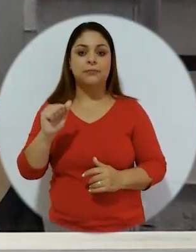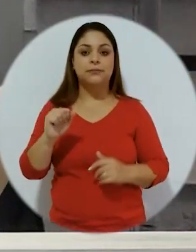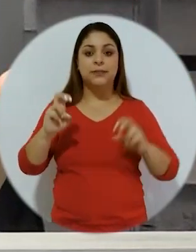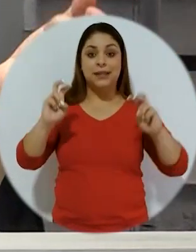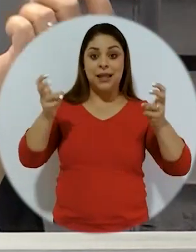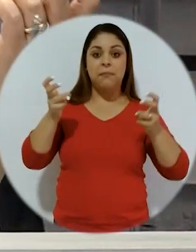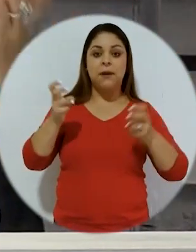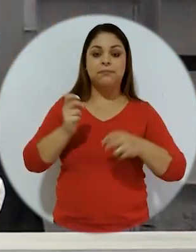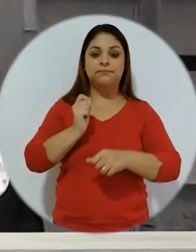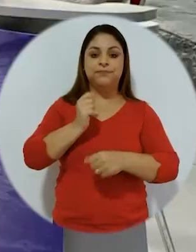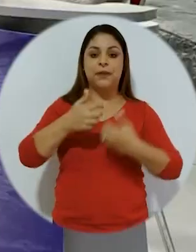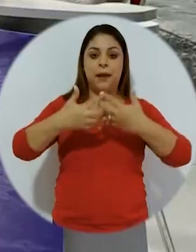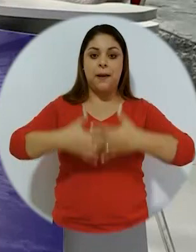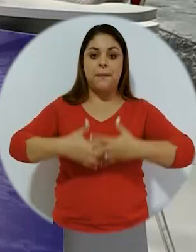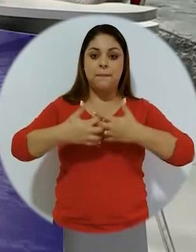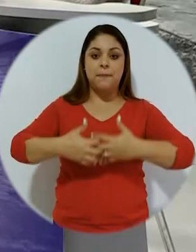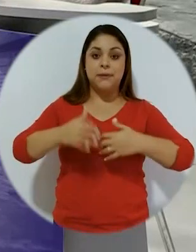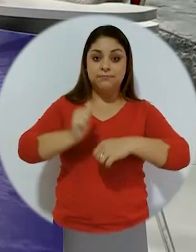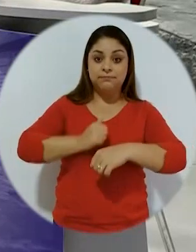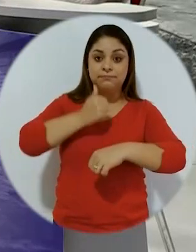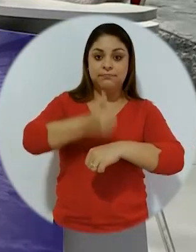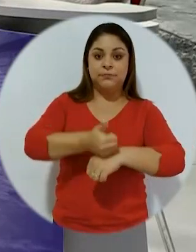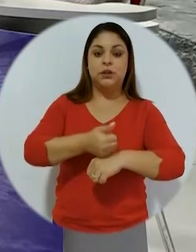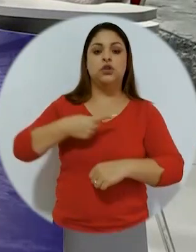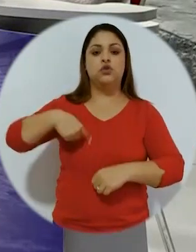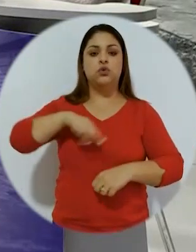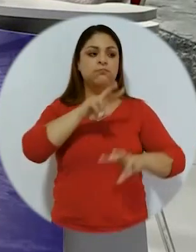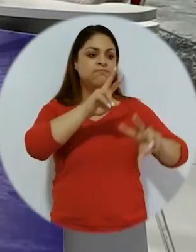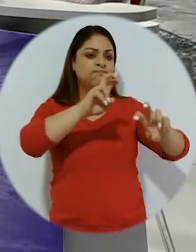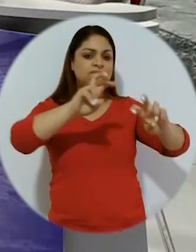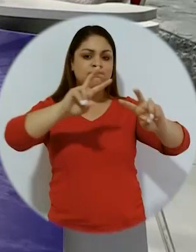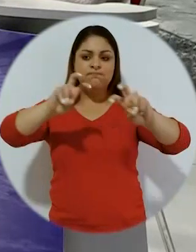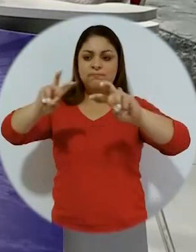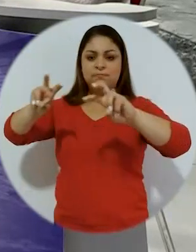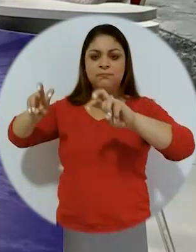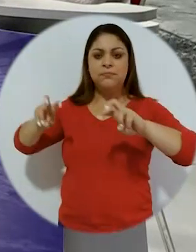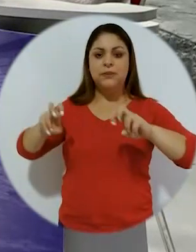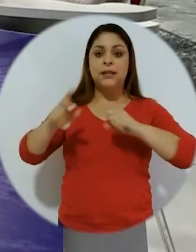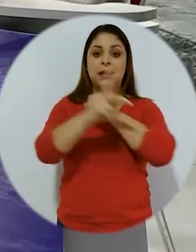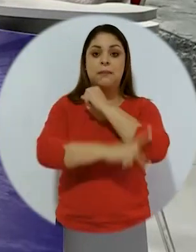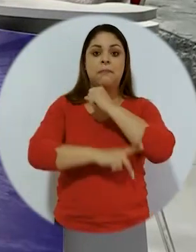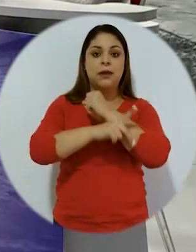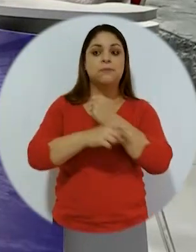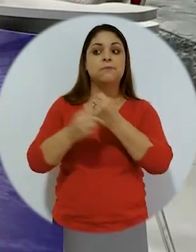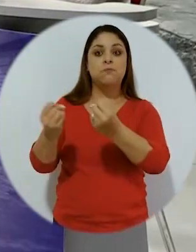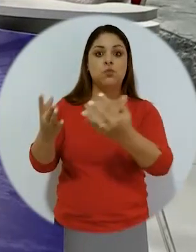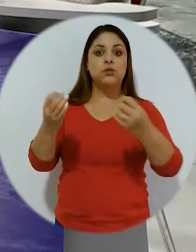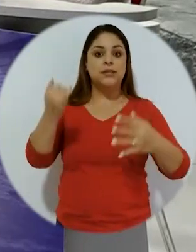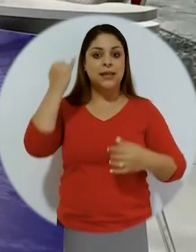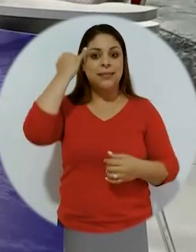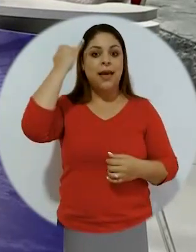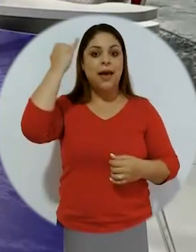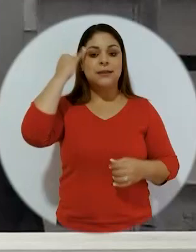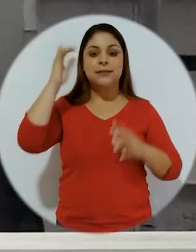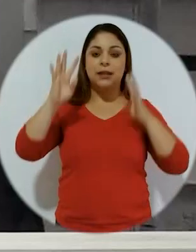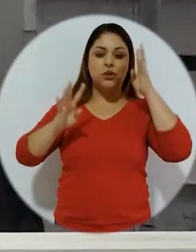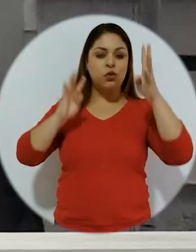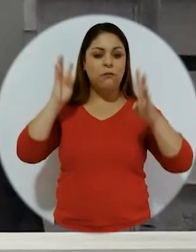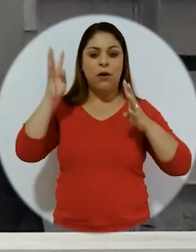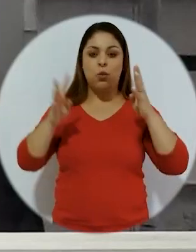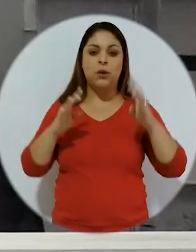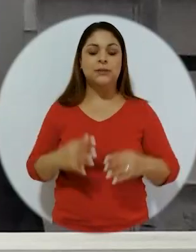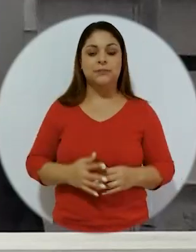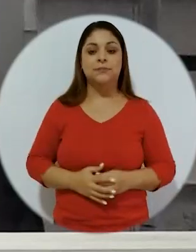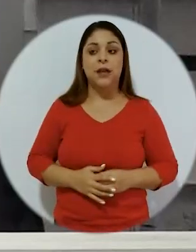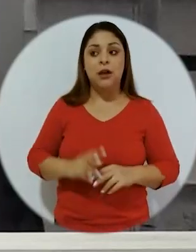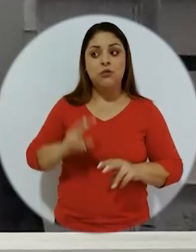de bioemprendimientos, uno empieza a mapear dentro del país que hay muchas iniciativas que son muy innovadoras. Entonces, uno puede